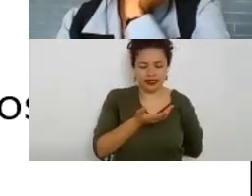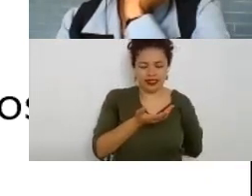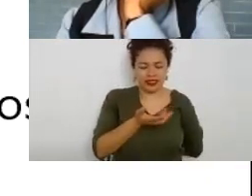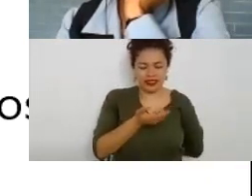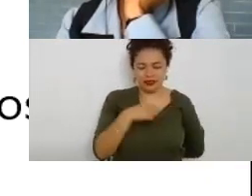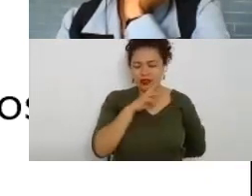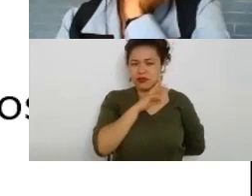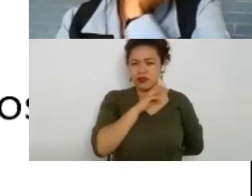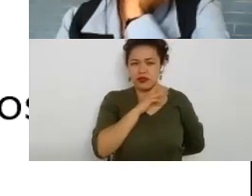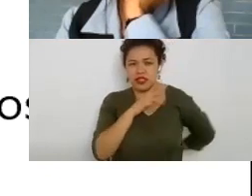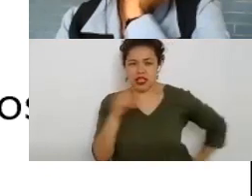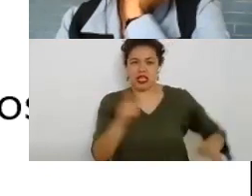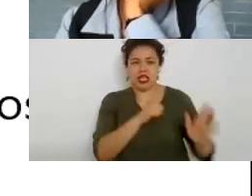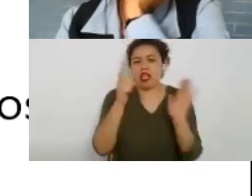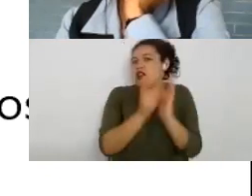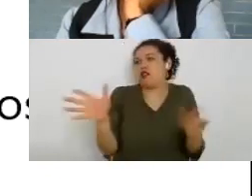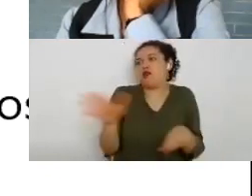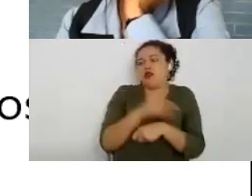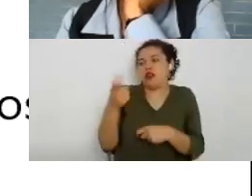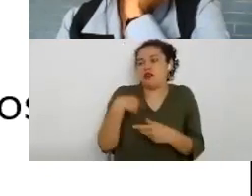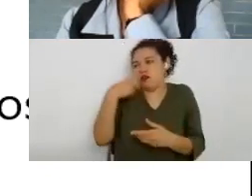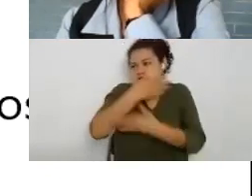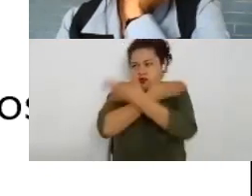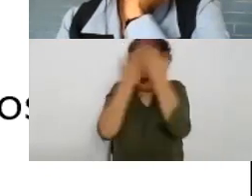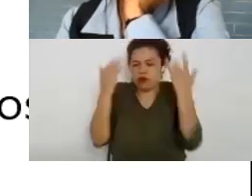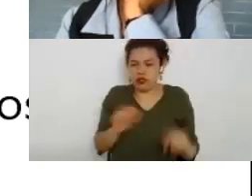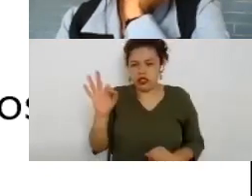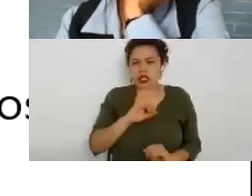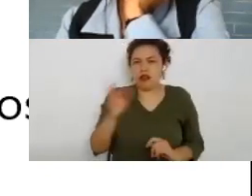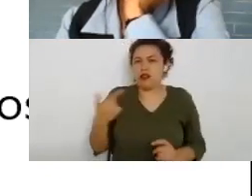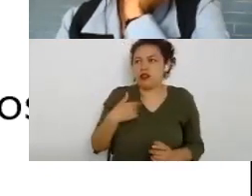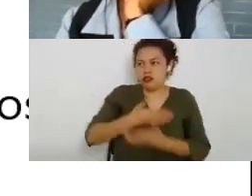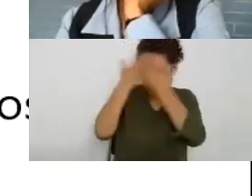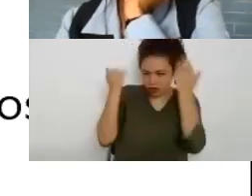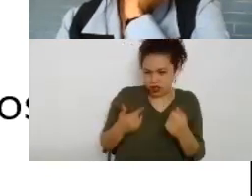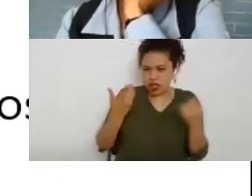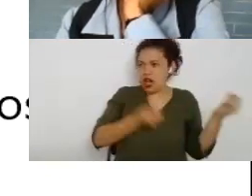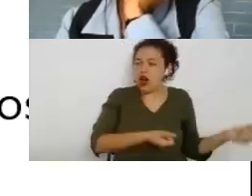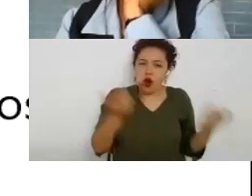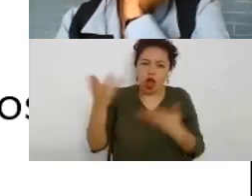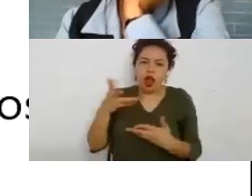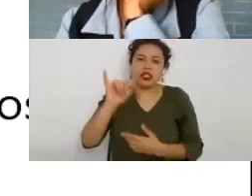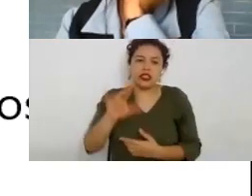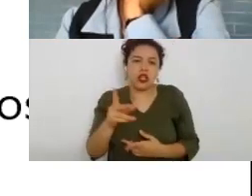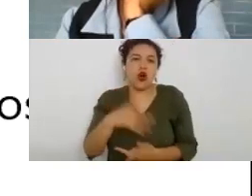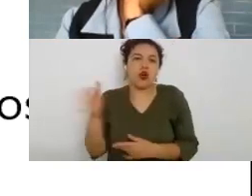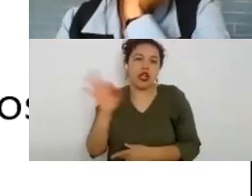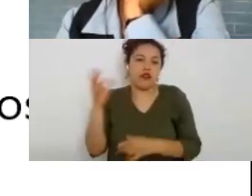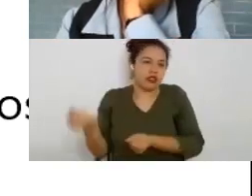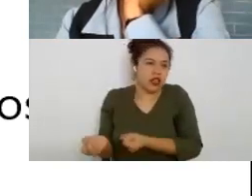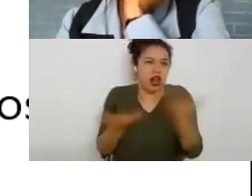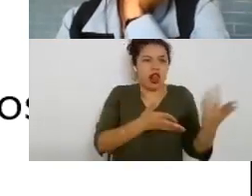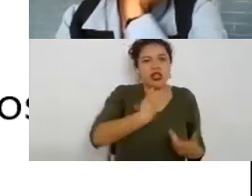la cuestión legal, porque también no me sé, me imagino podría ser negligencias el no trasladarlo, o la negligencia sería trasladarlo.